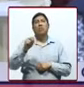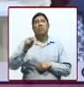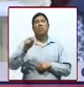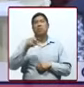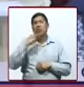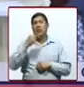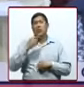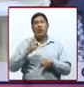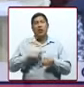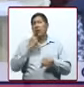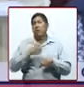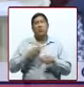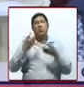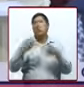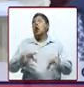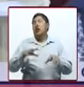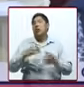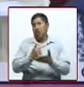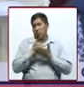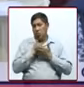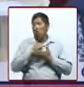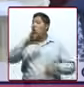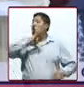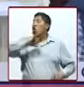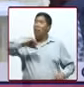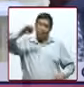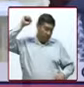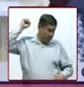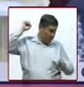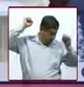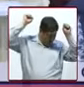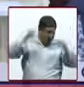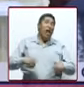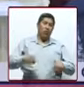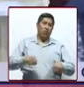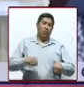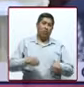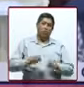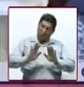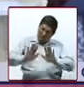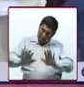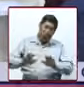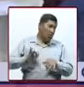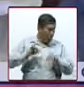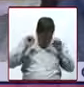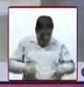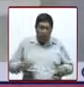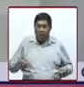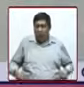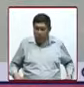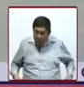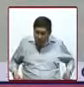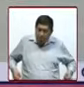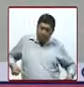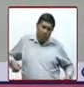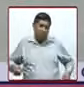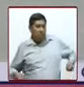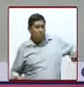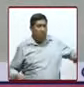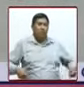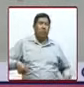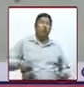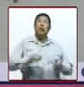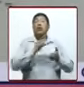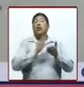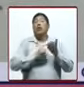sobreayuden. Dice, yo puedo, muchas gracias señora, pero yo puedo caminar. Ahora nos falta